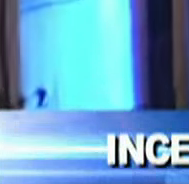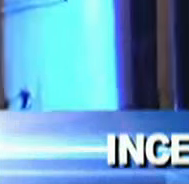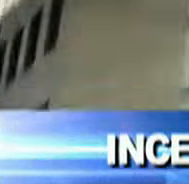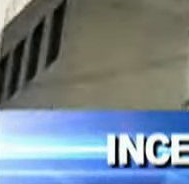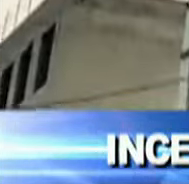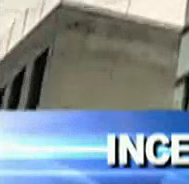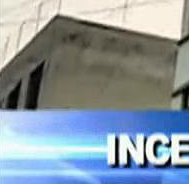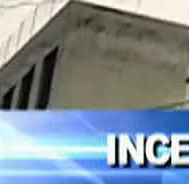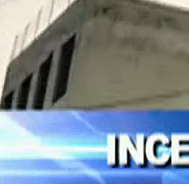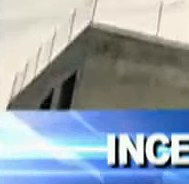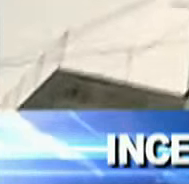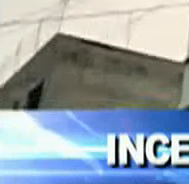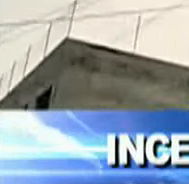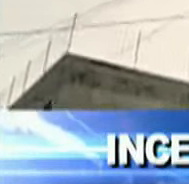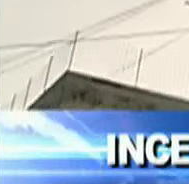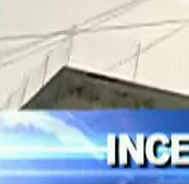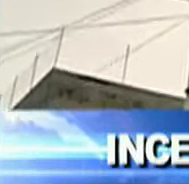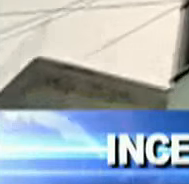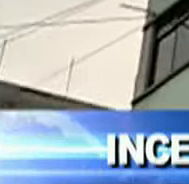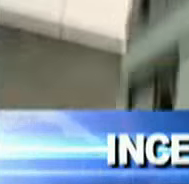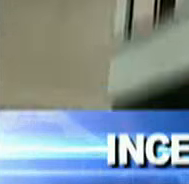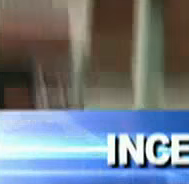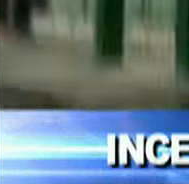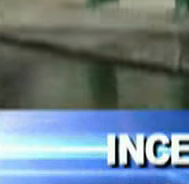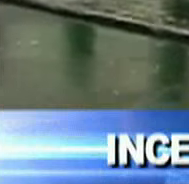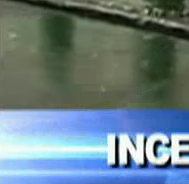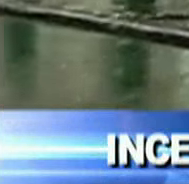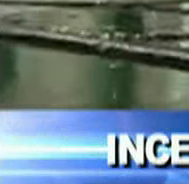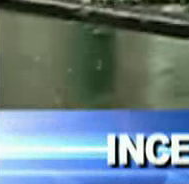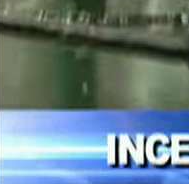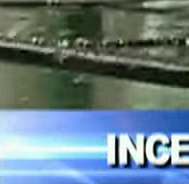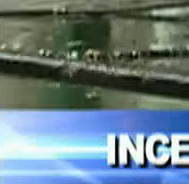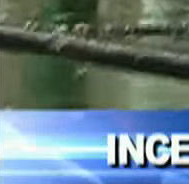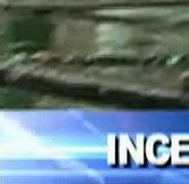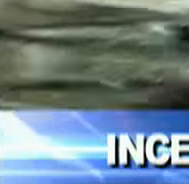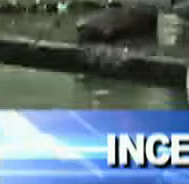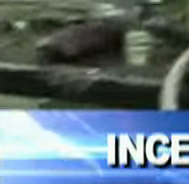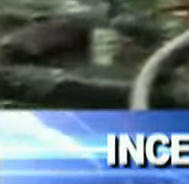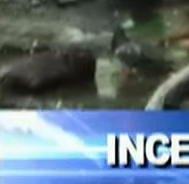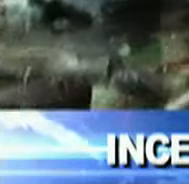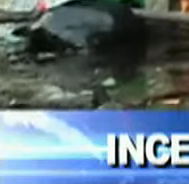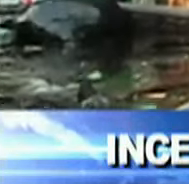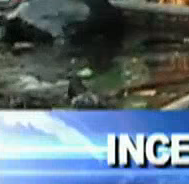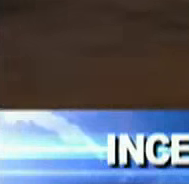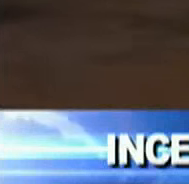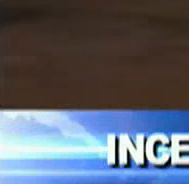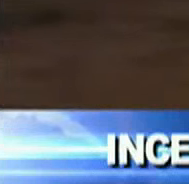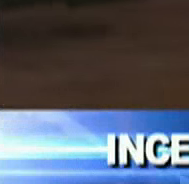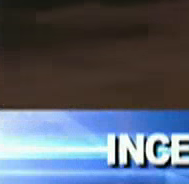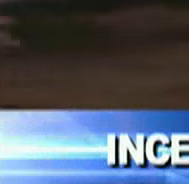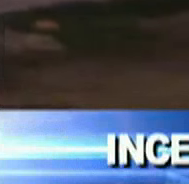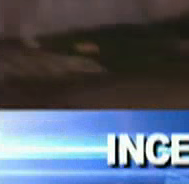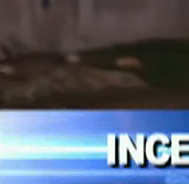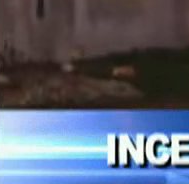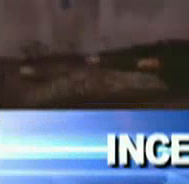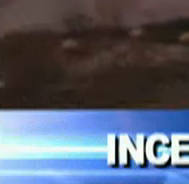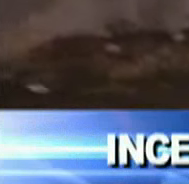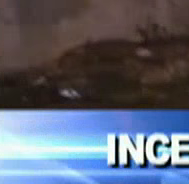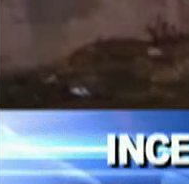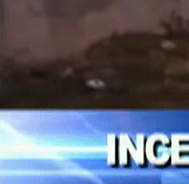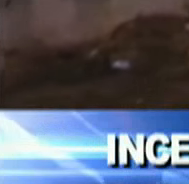y resultaron heridas en el siniestro que se registró en un inmueble. Una persona se lanzó desde el segundo piso.